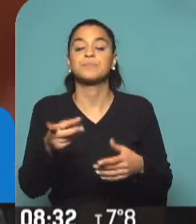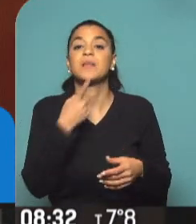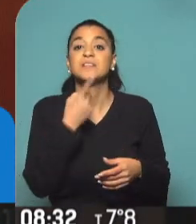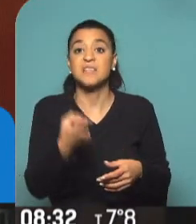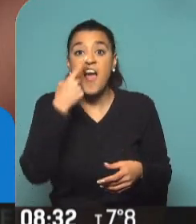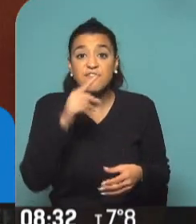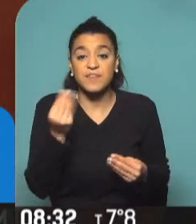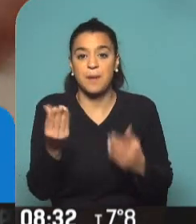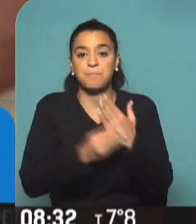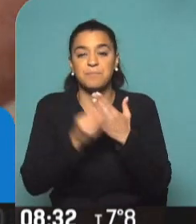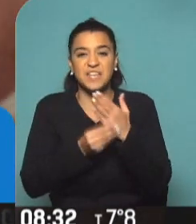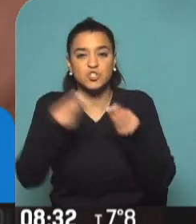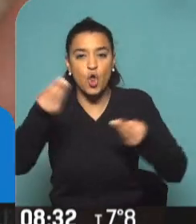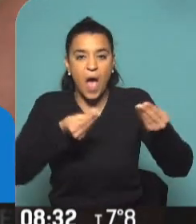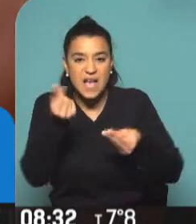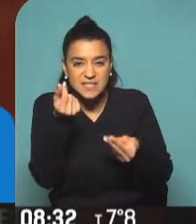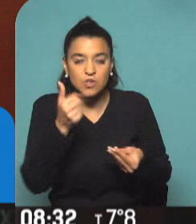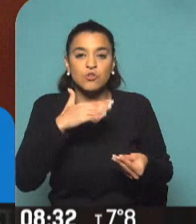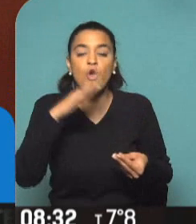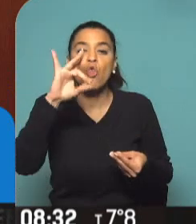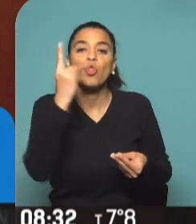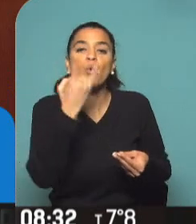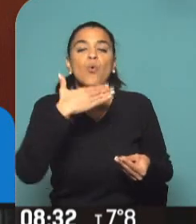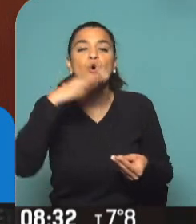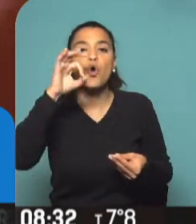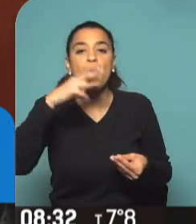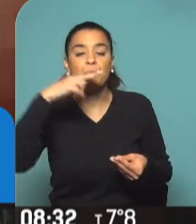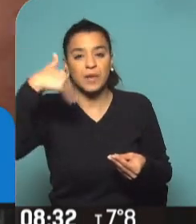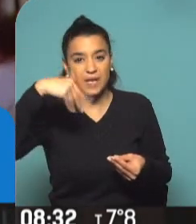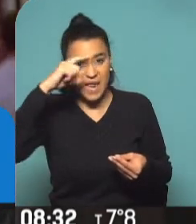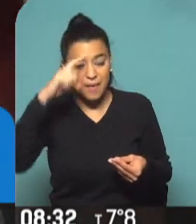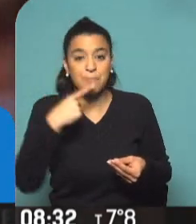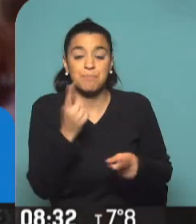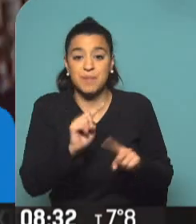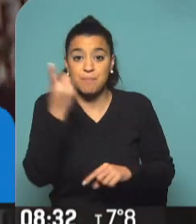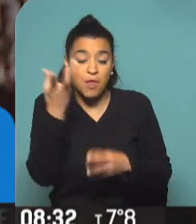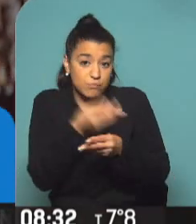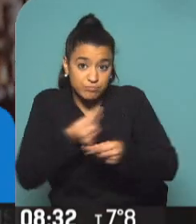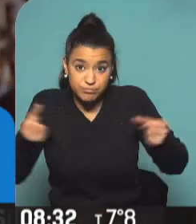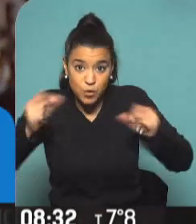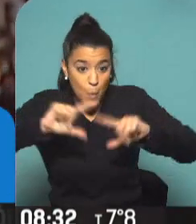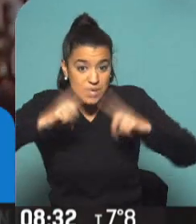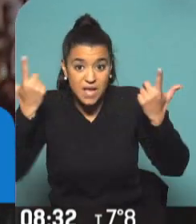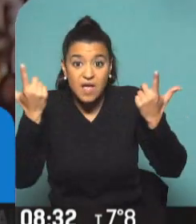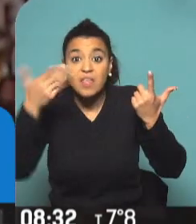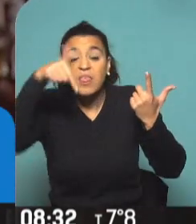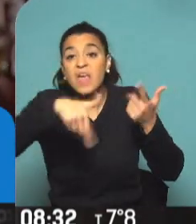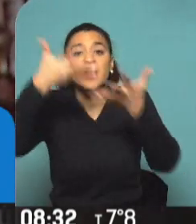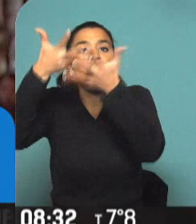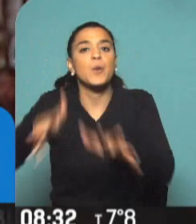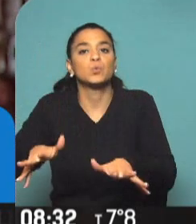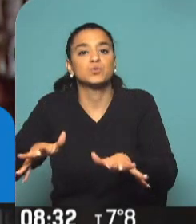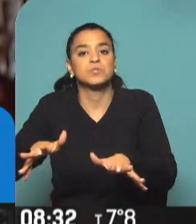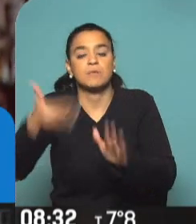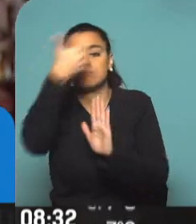con un ministro de Hacienda, Duhovne, que primero pasa a la clandestinidad, desaparece y desde ahí renuncia,